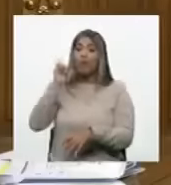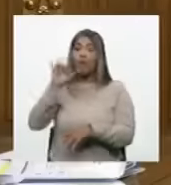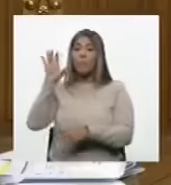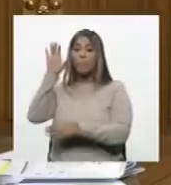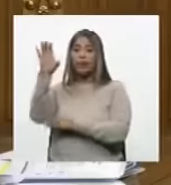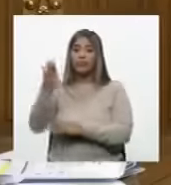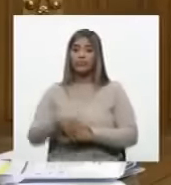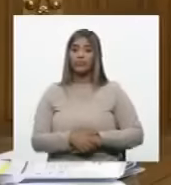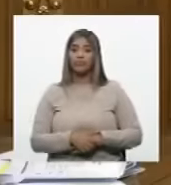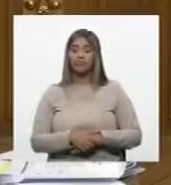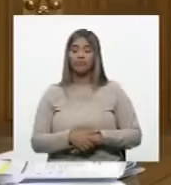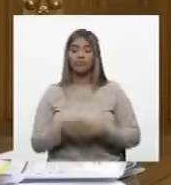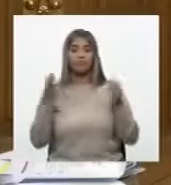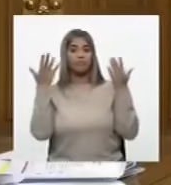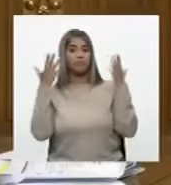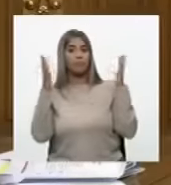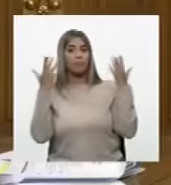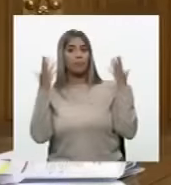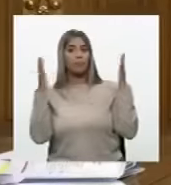patria.